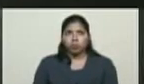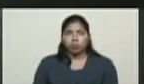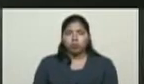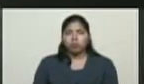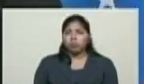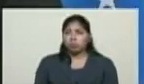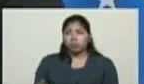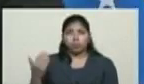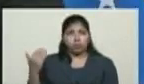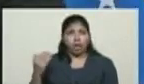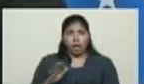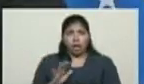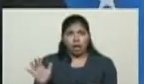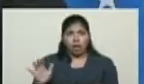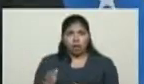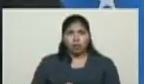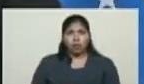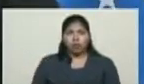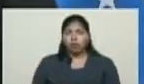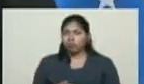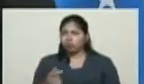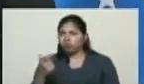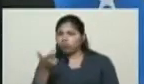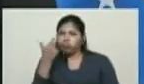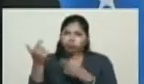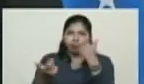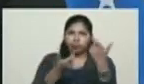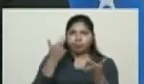plenamente identificados y en su búsqueda.